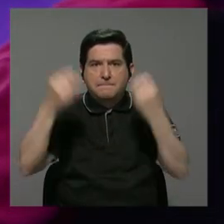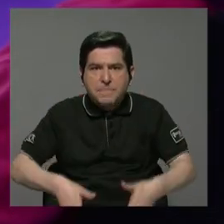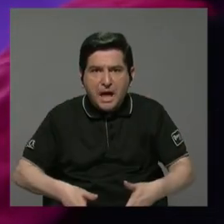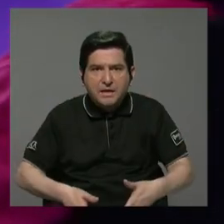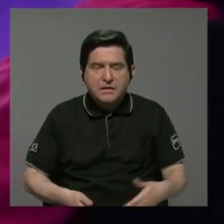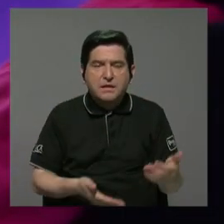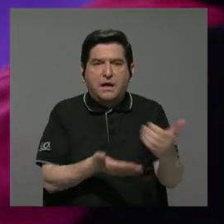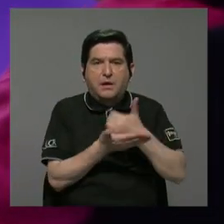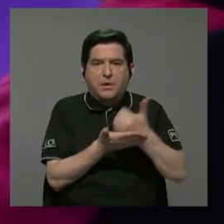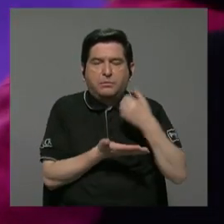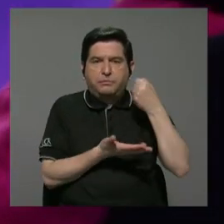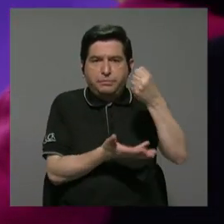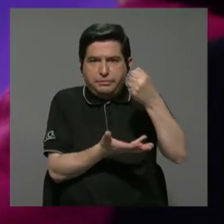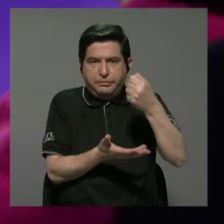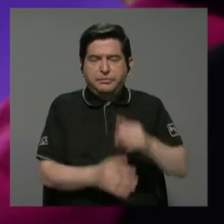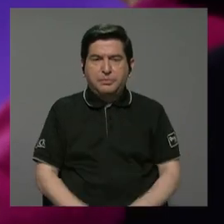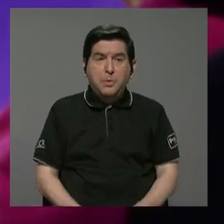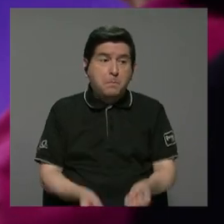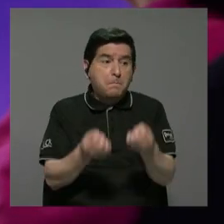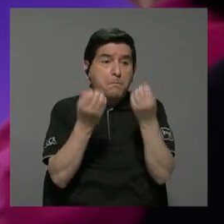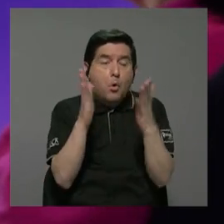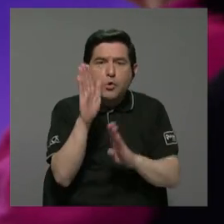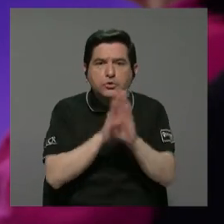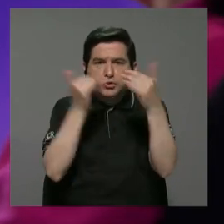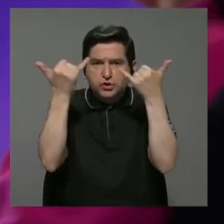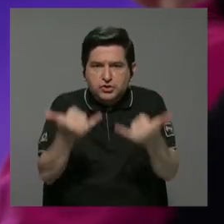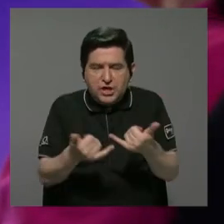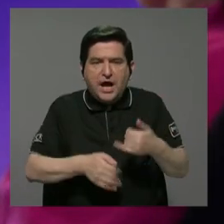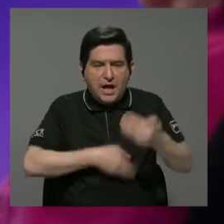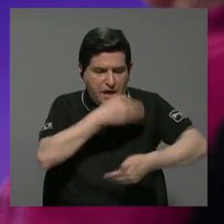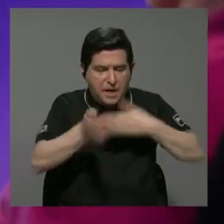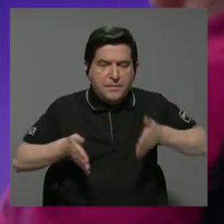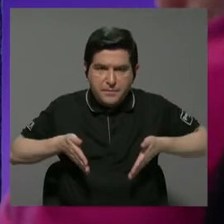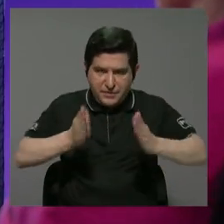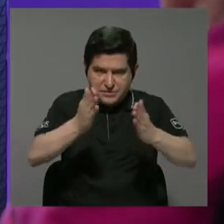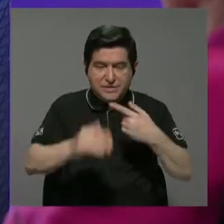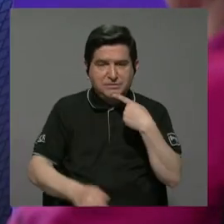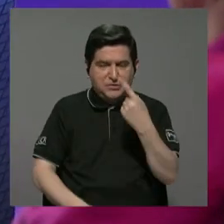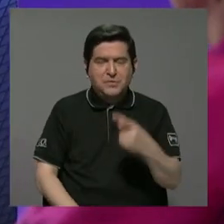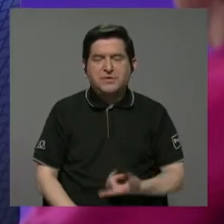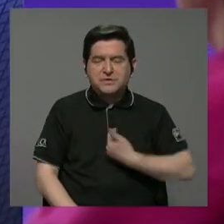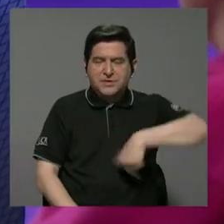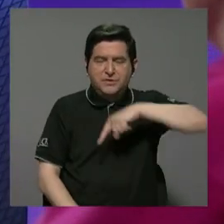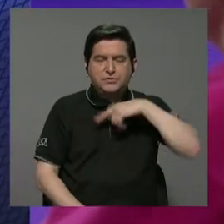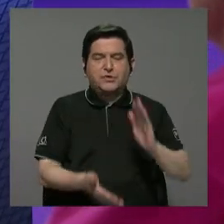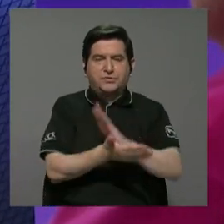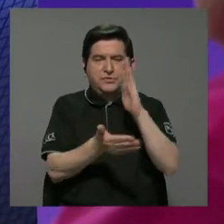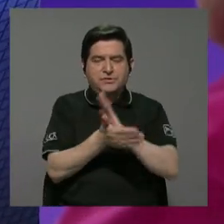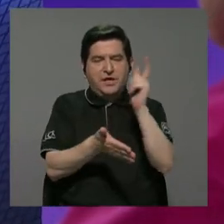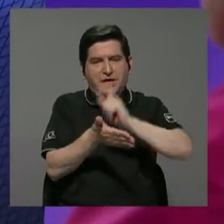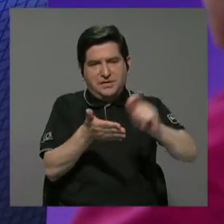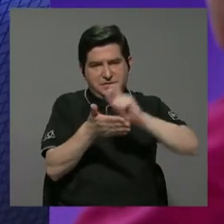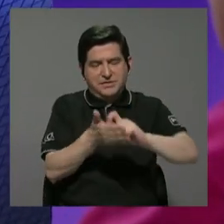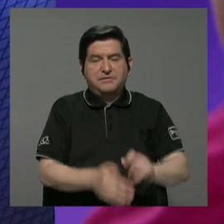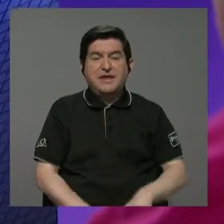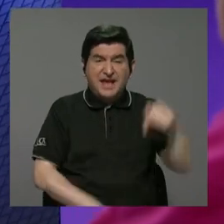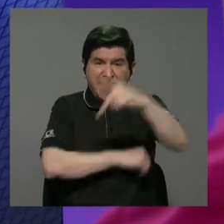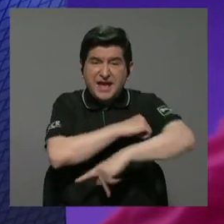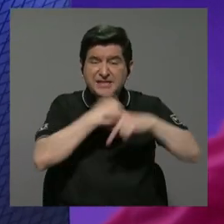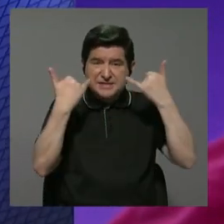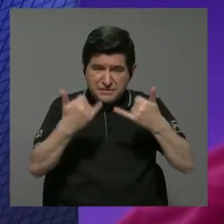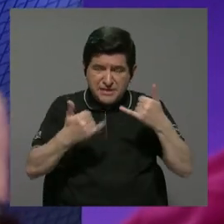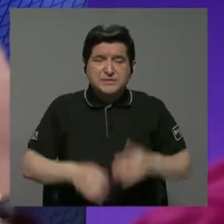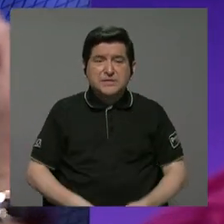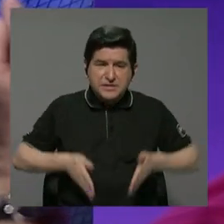de recursos, porque hay mucho desarrollado, hay un camino andado, como decimos nosotras en un documento que escribimos. En este país hay un